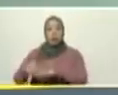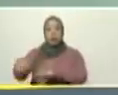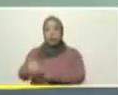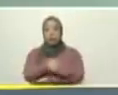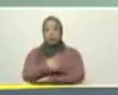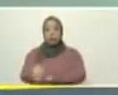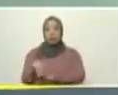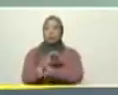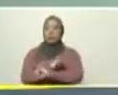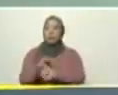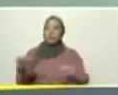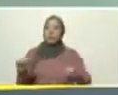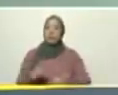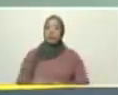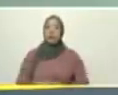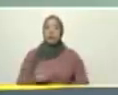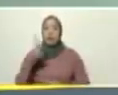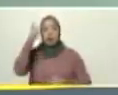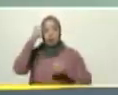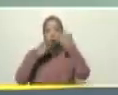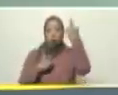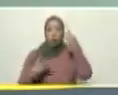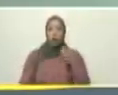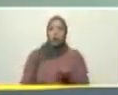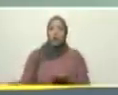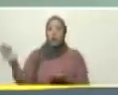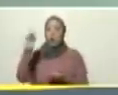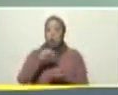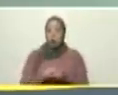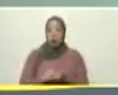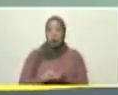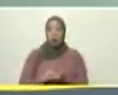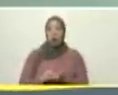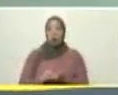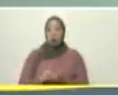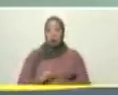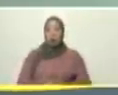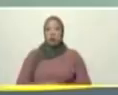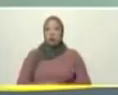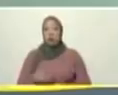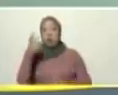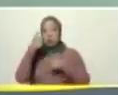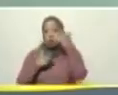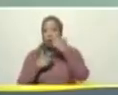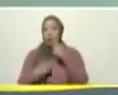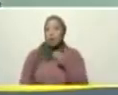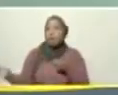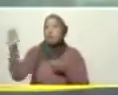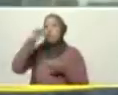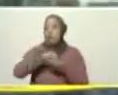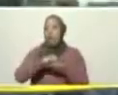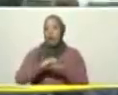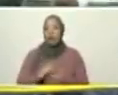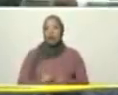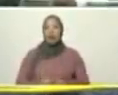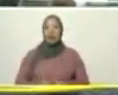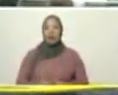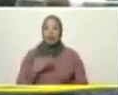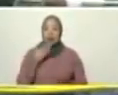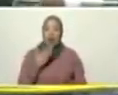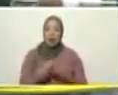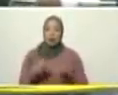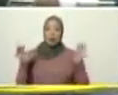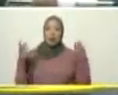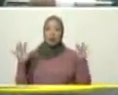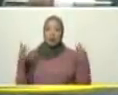y finalmente Chávez volvió, evidentemente. Sí. Gracias.